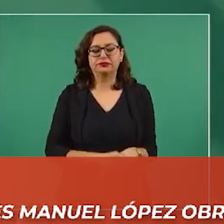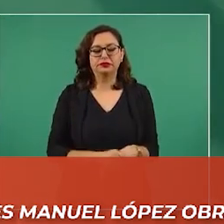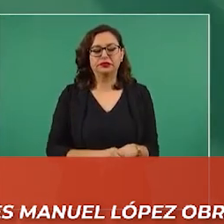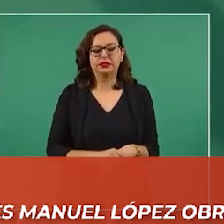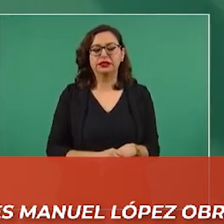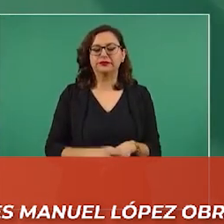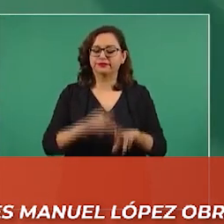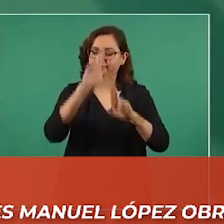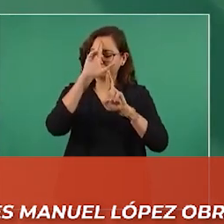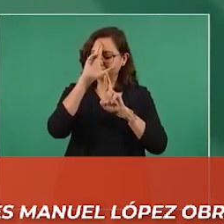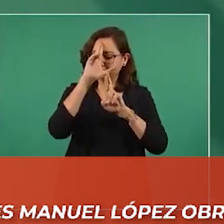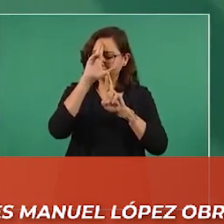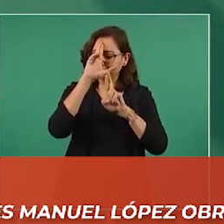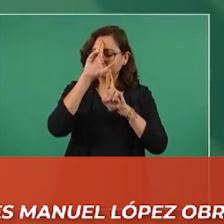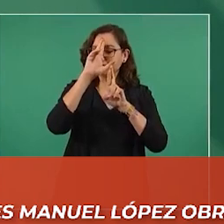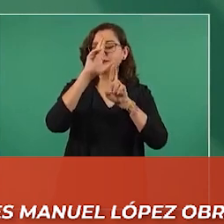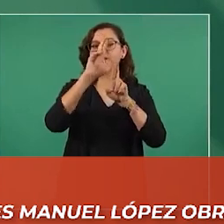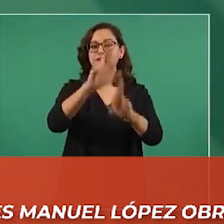muy